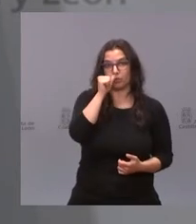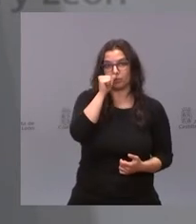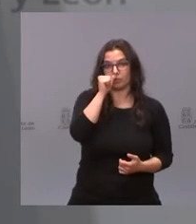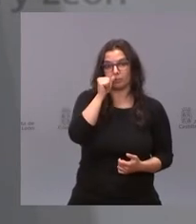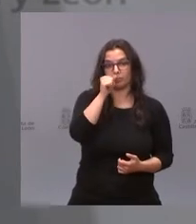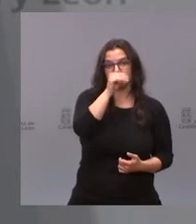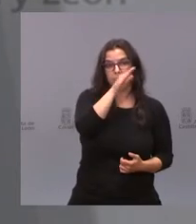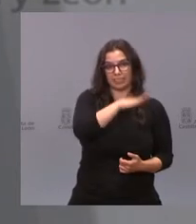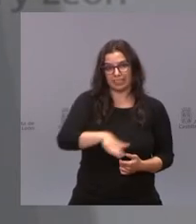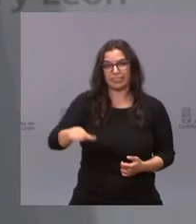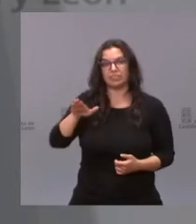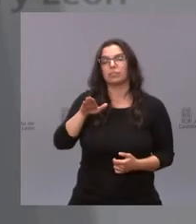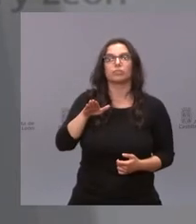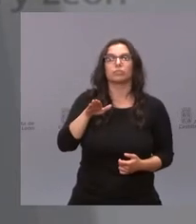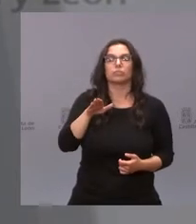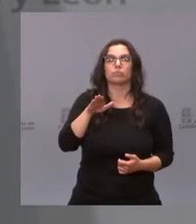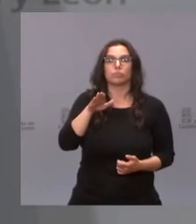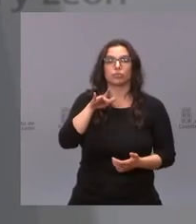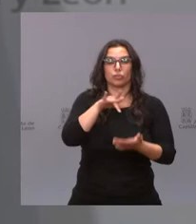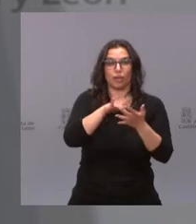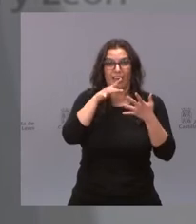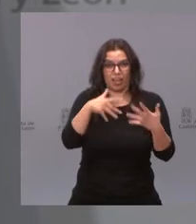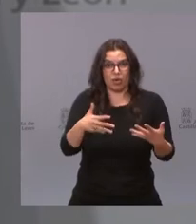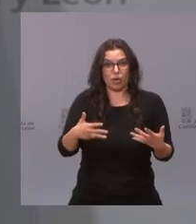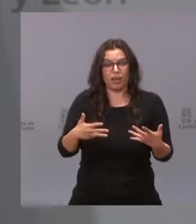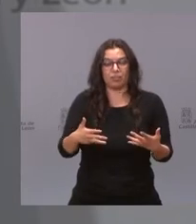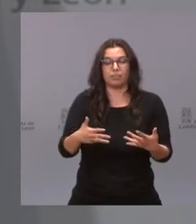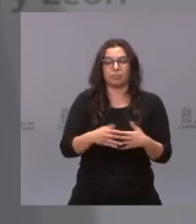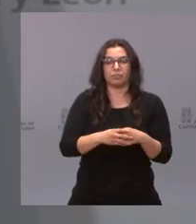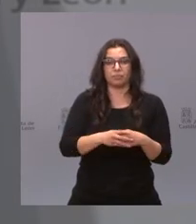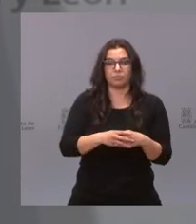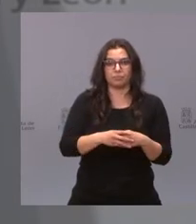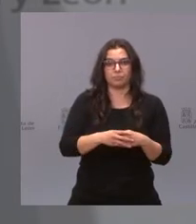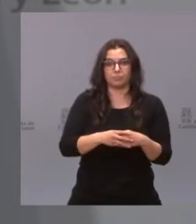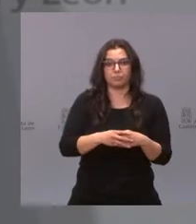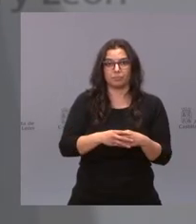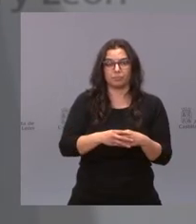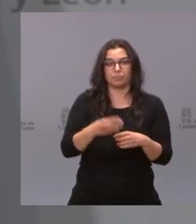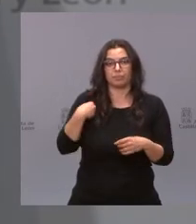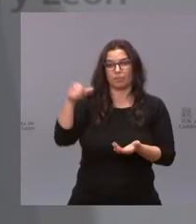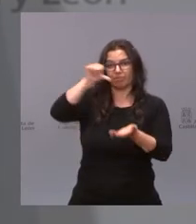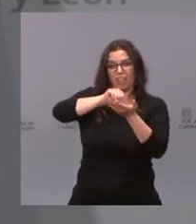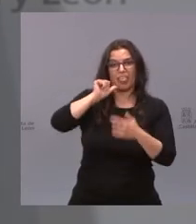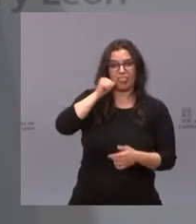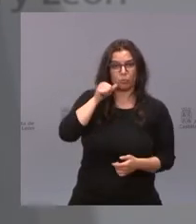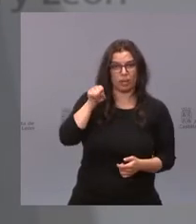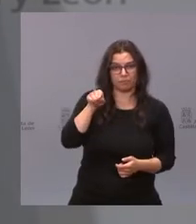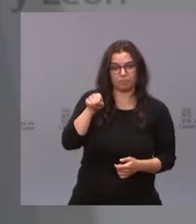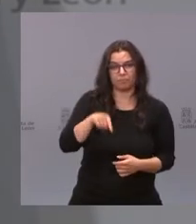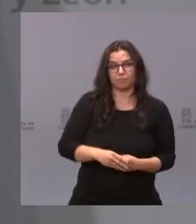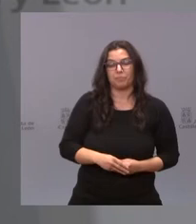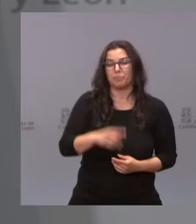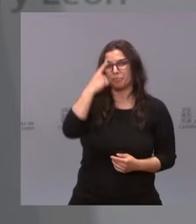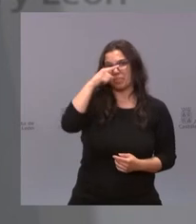menores que se encuentran en este momento en la localidad de Ceuta. Saben que hay